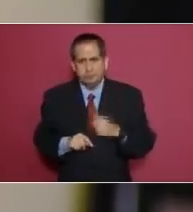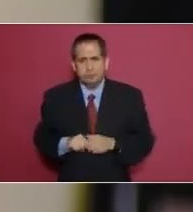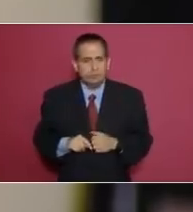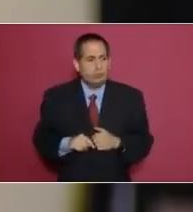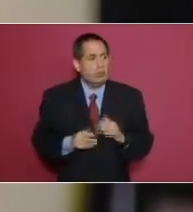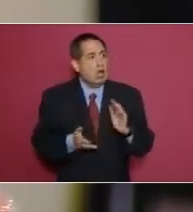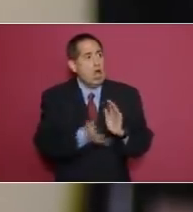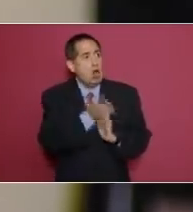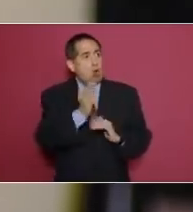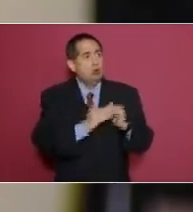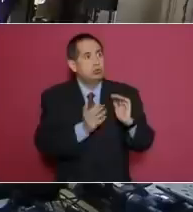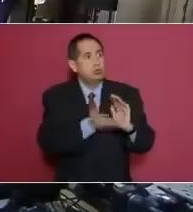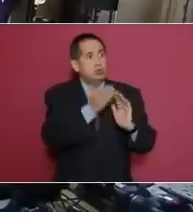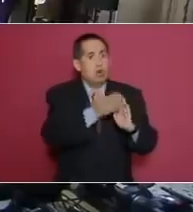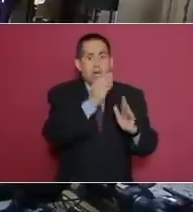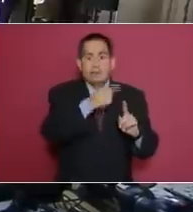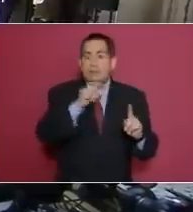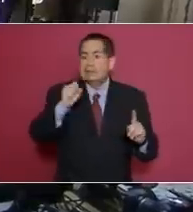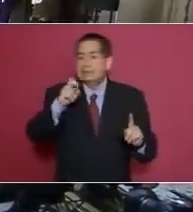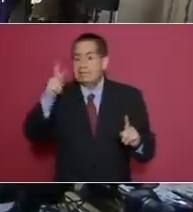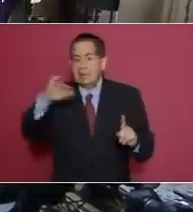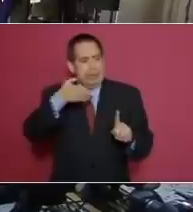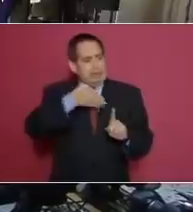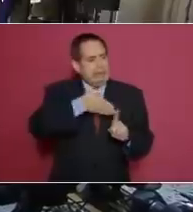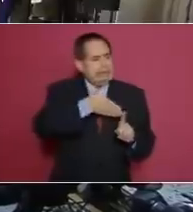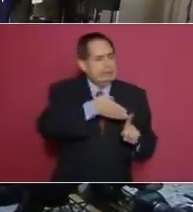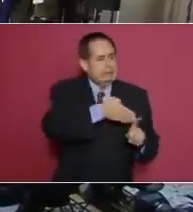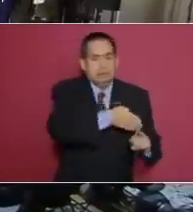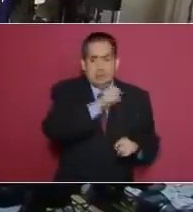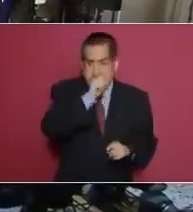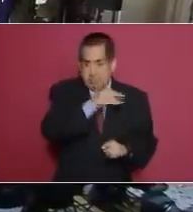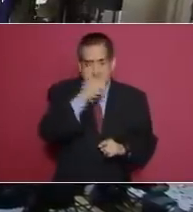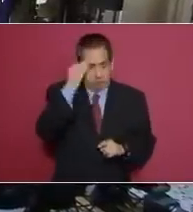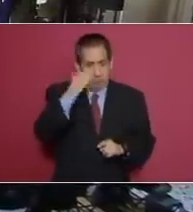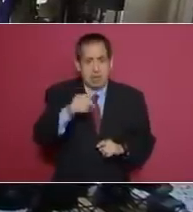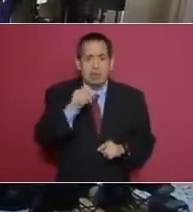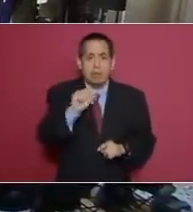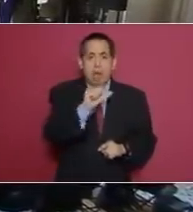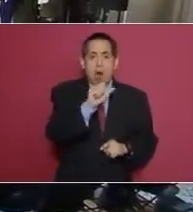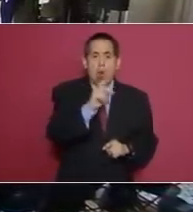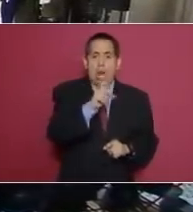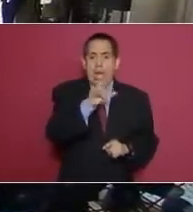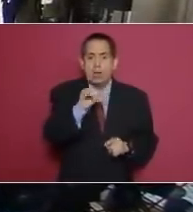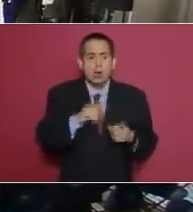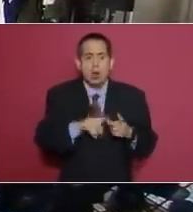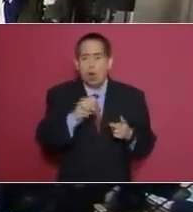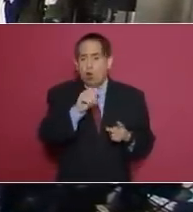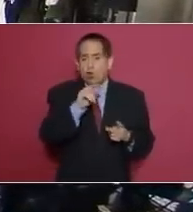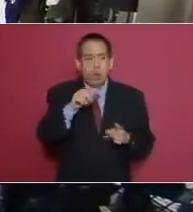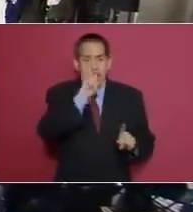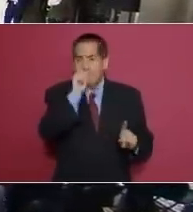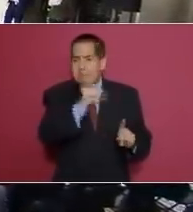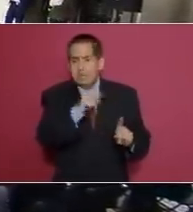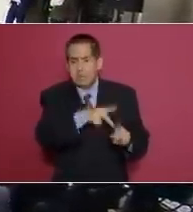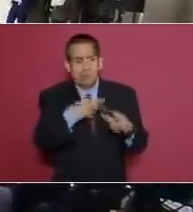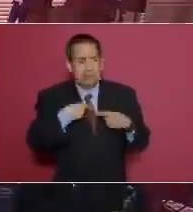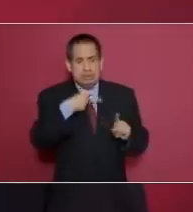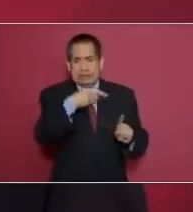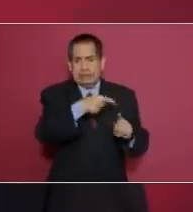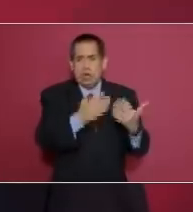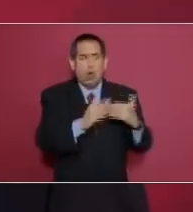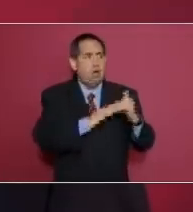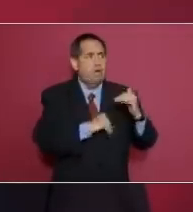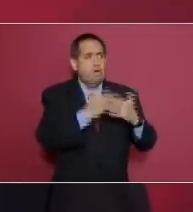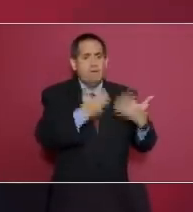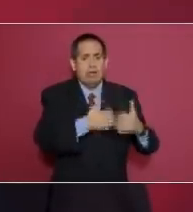constructoras favoritas en la Secretaría de Educación Pública, tanto en el periodo de Aurelio Nuño como el de Otto Granados, constructoras favoritas